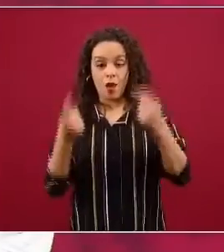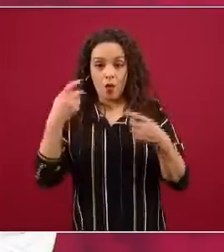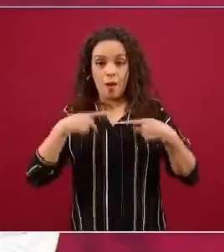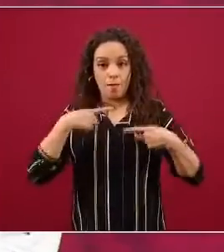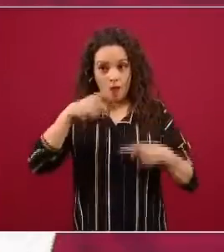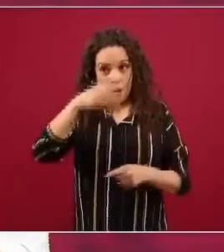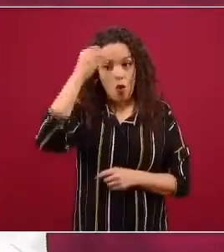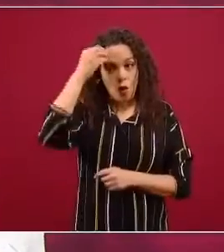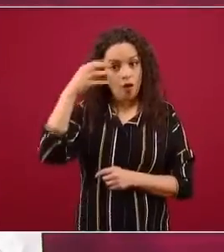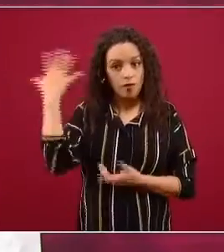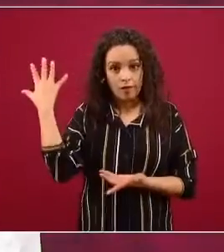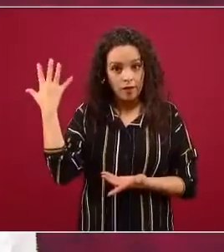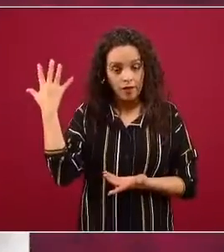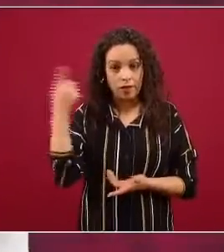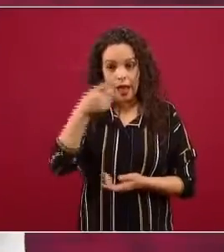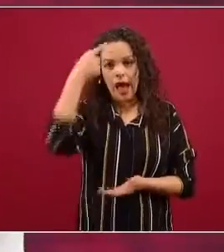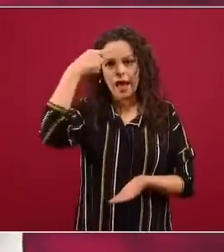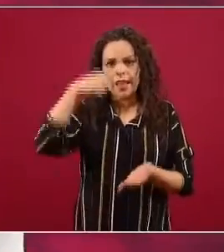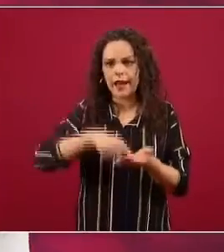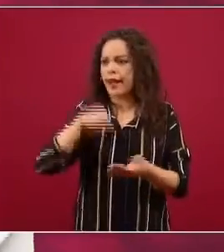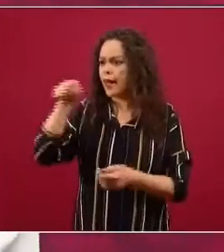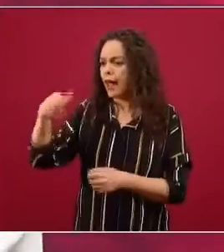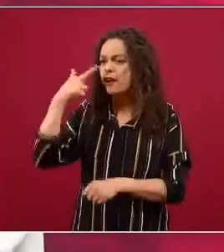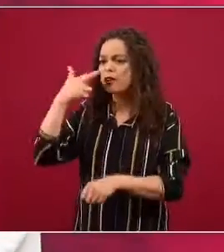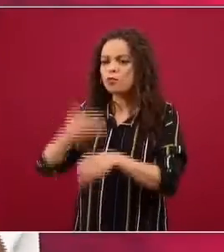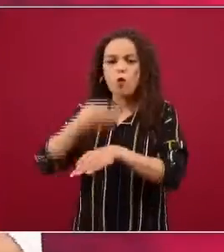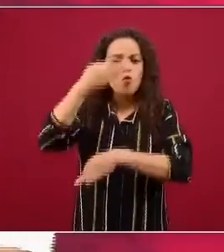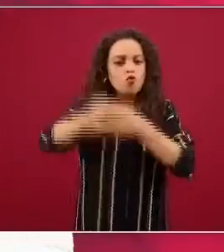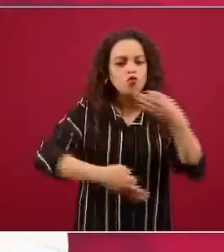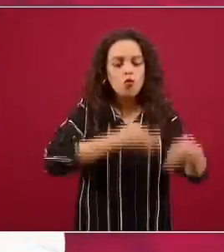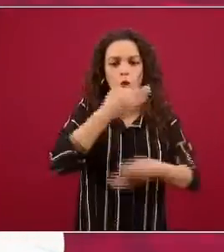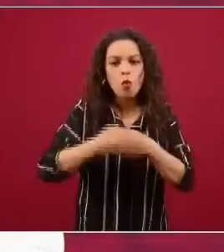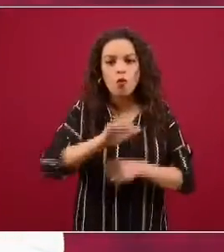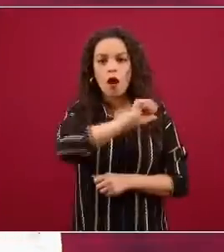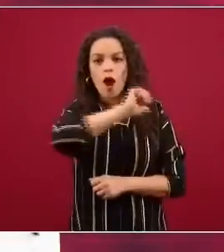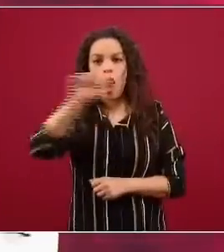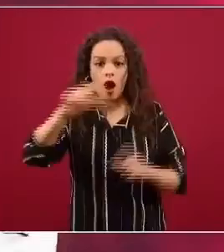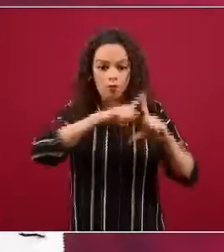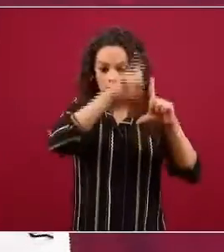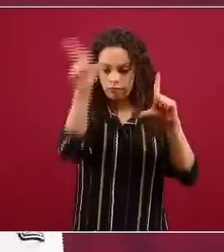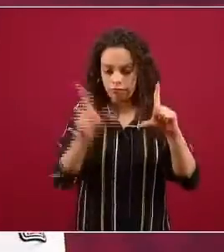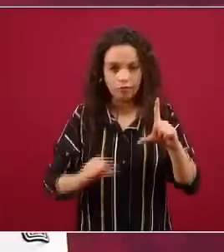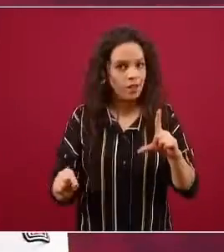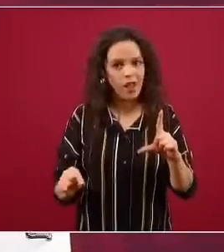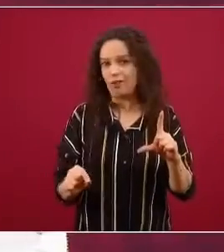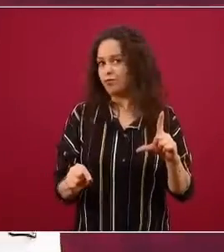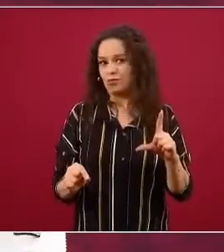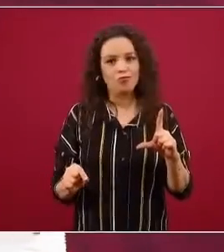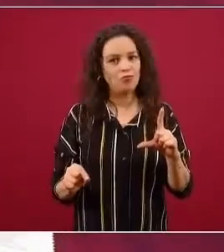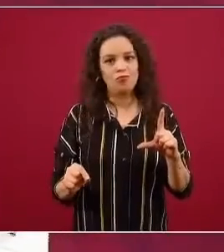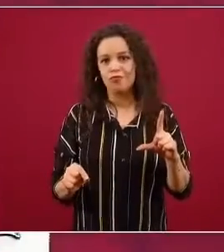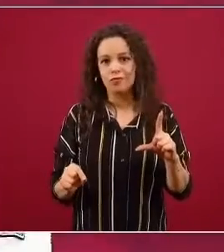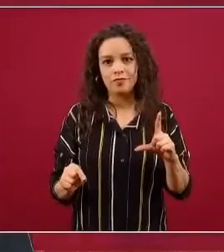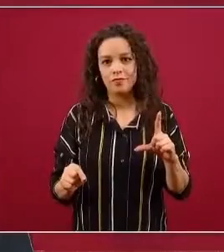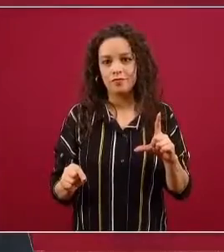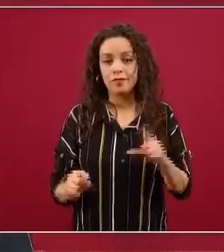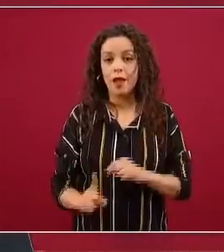Salud Federal es responsable de todas las operaciones de salud que ocurren en la República. No, desde